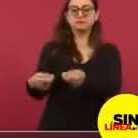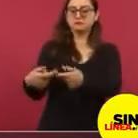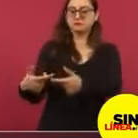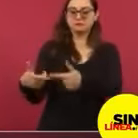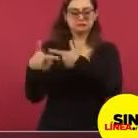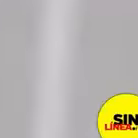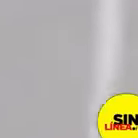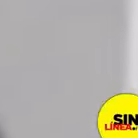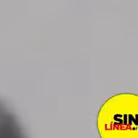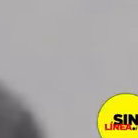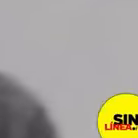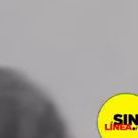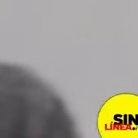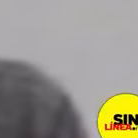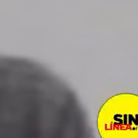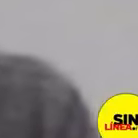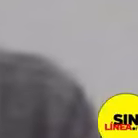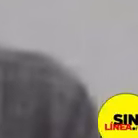continuidad